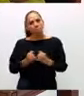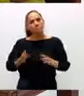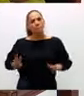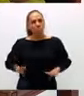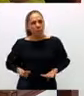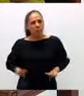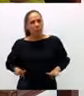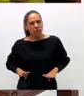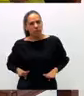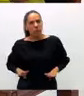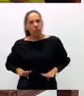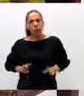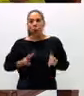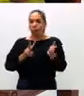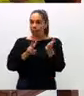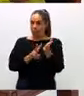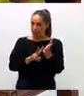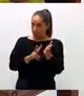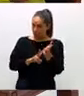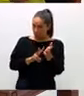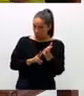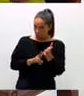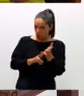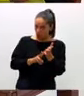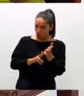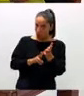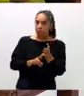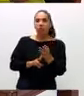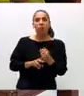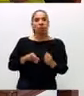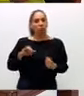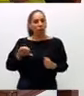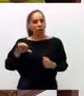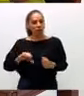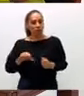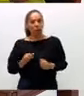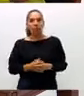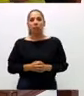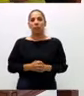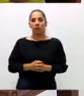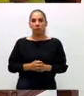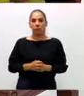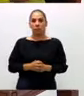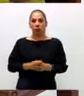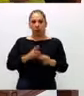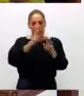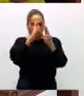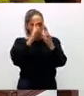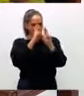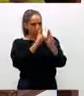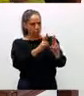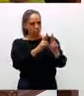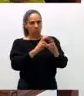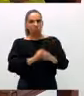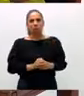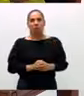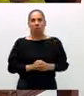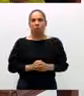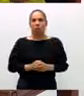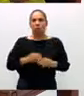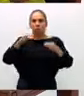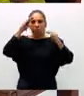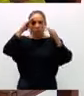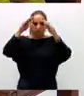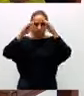actitudes y los valores. Estamos hablando, en este caso, pues del respeto, la